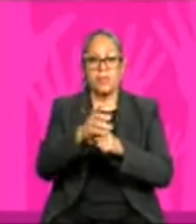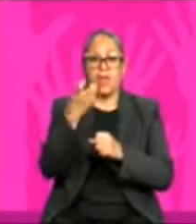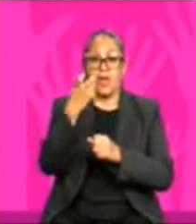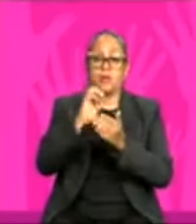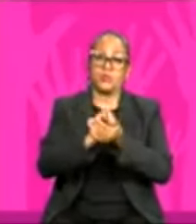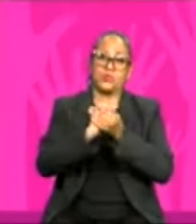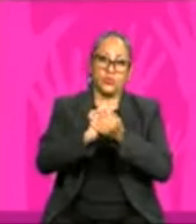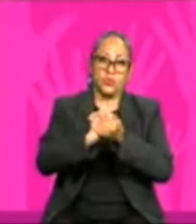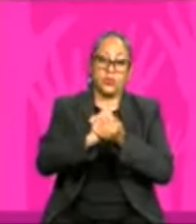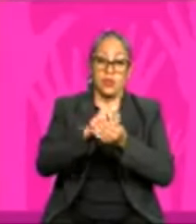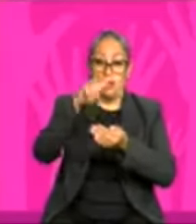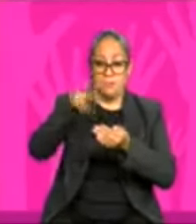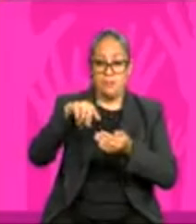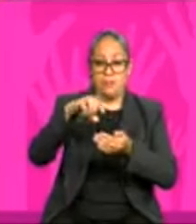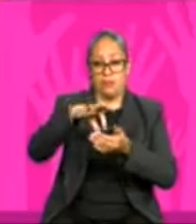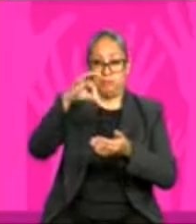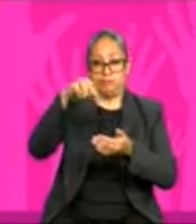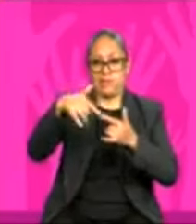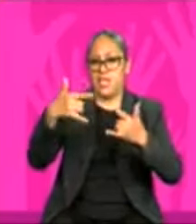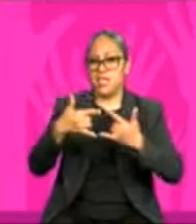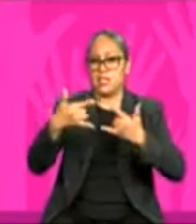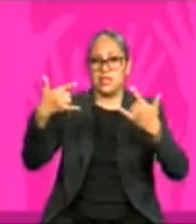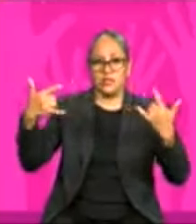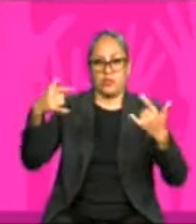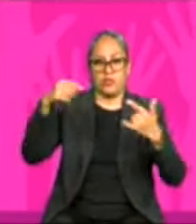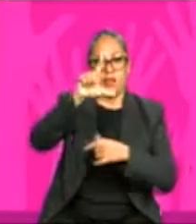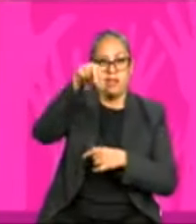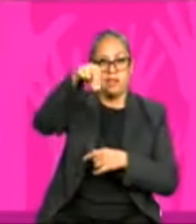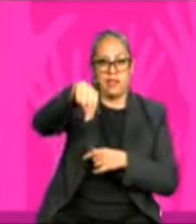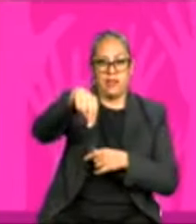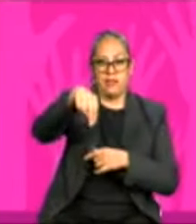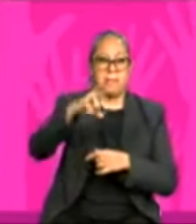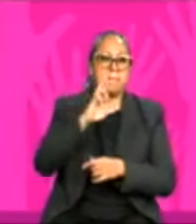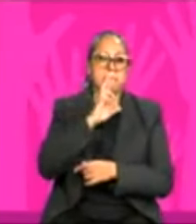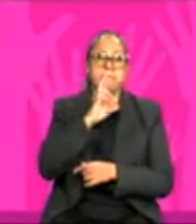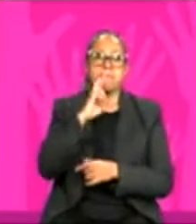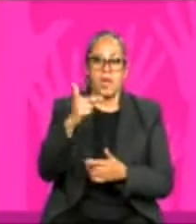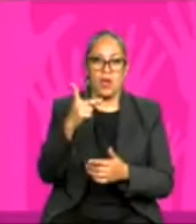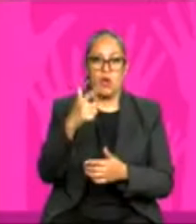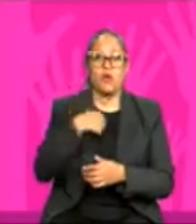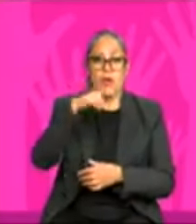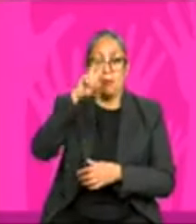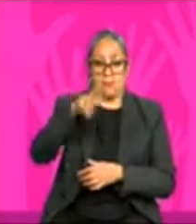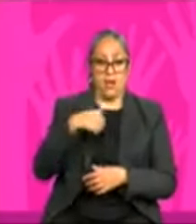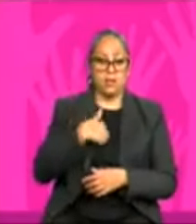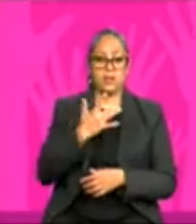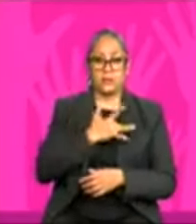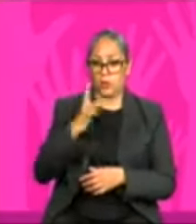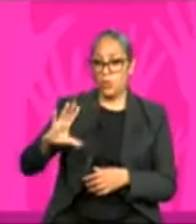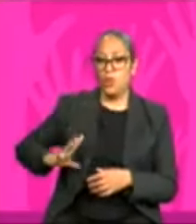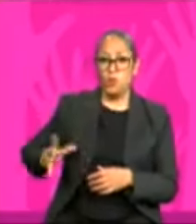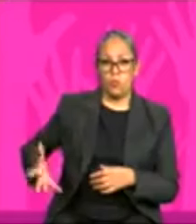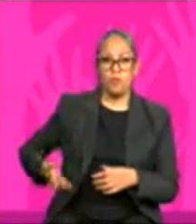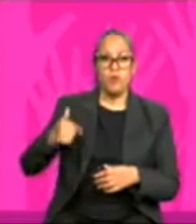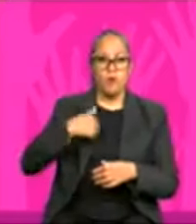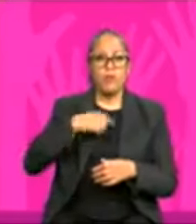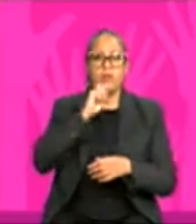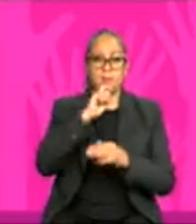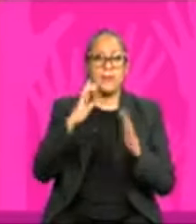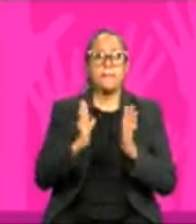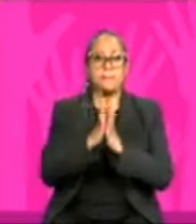o el sorteo histórico de la Lotería Nacional más exitoso que ha habido. Me siento orgullosa de haber participado con